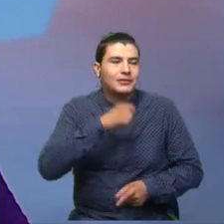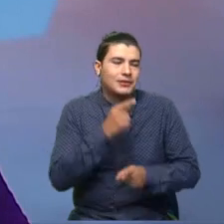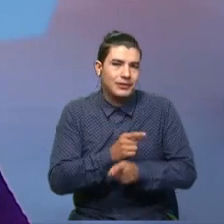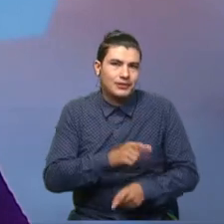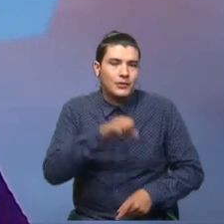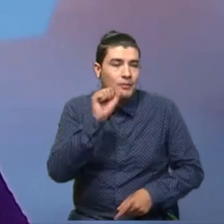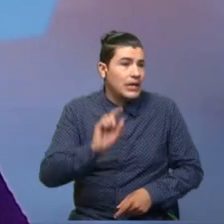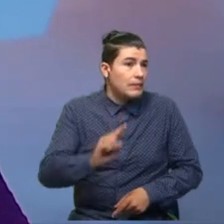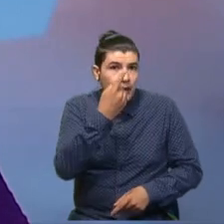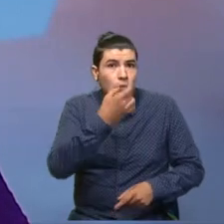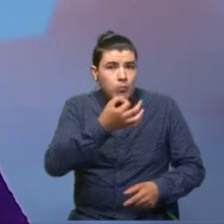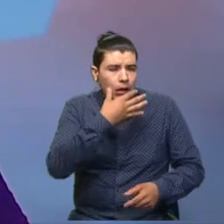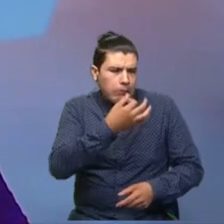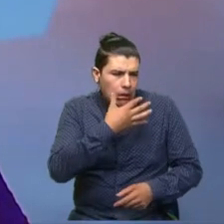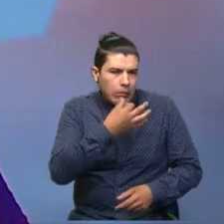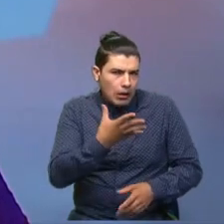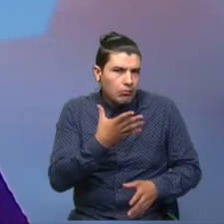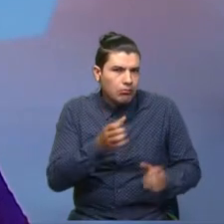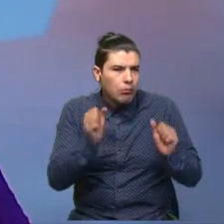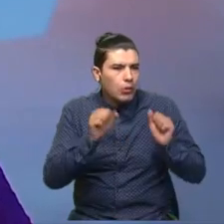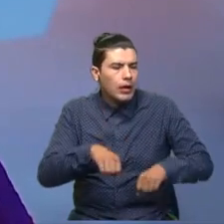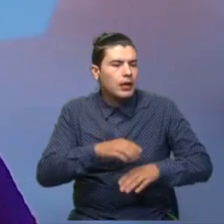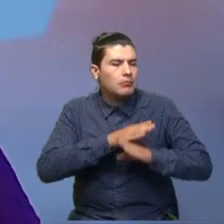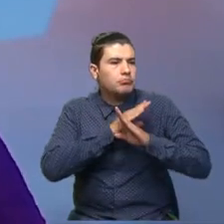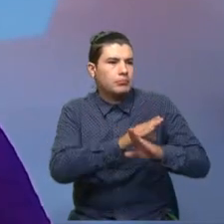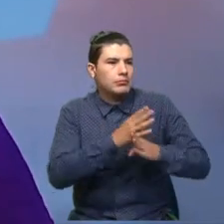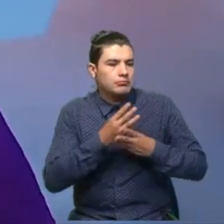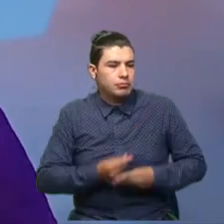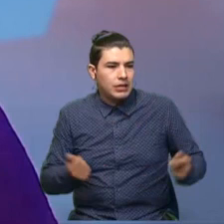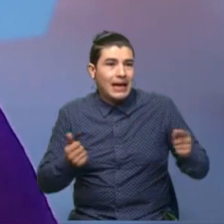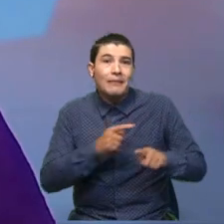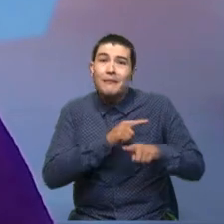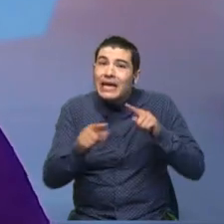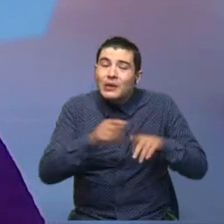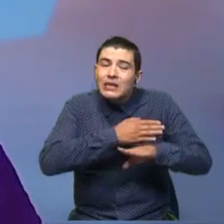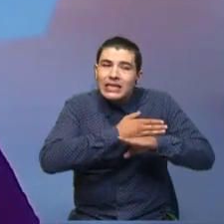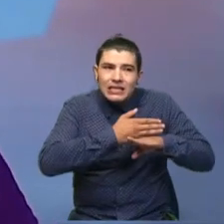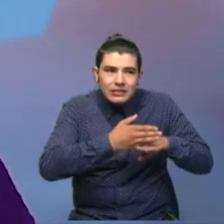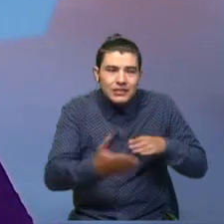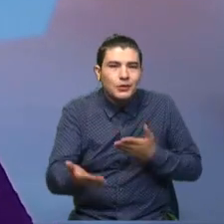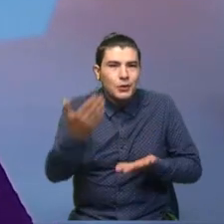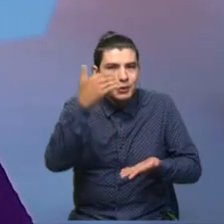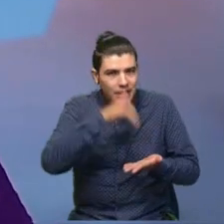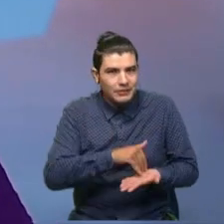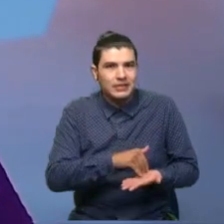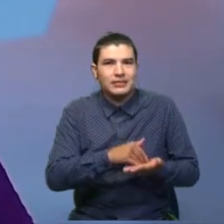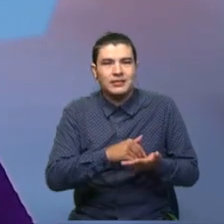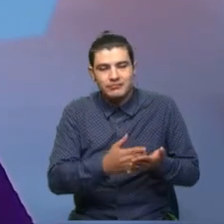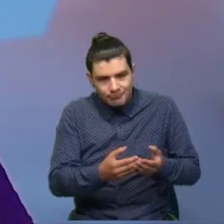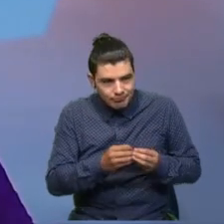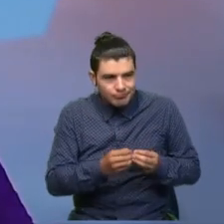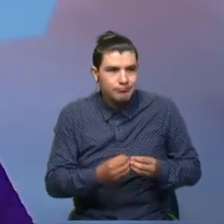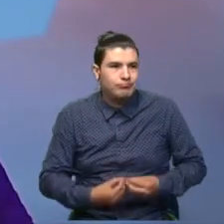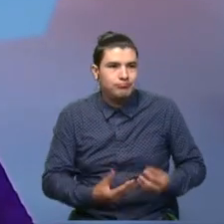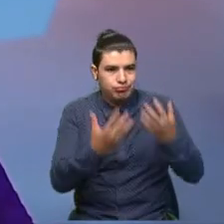puede volver a uno infectar por la bacteria y por eso constituye un problema de salud pública tanto en Colombia como en el mundo por